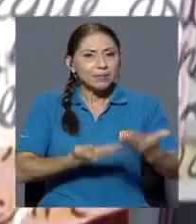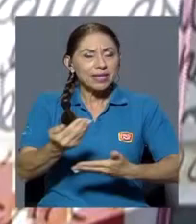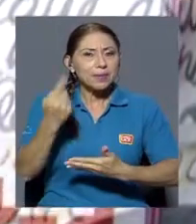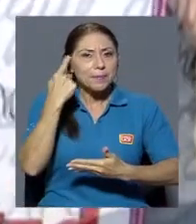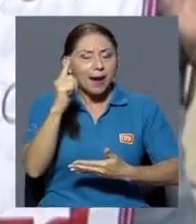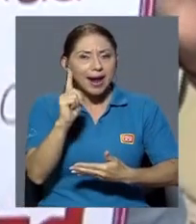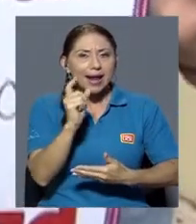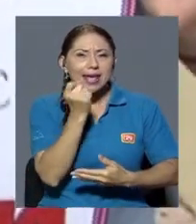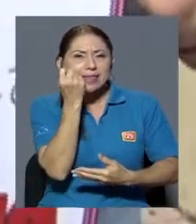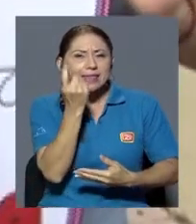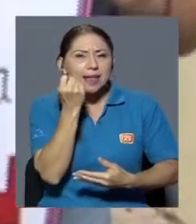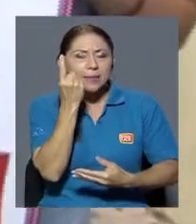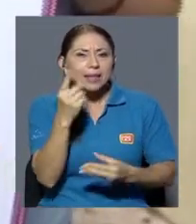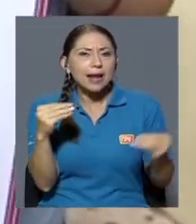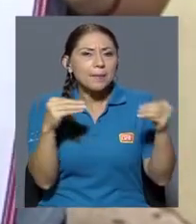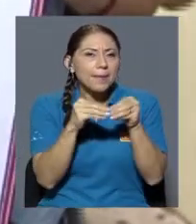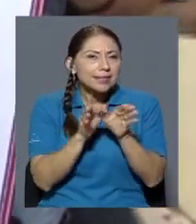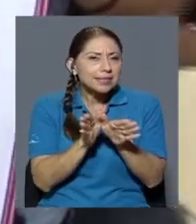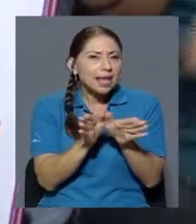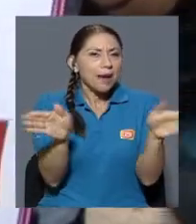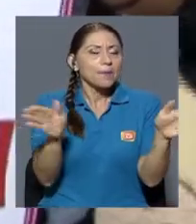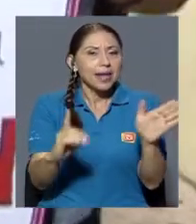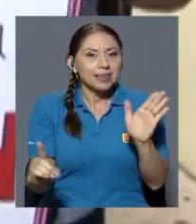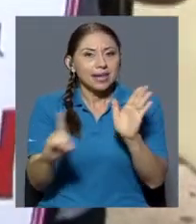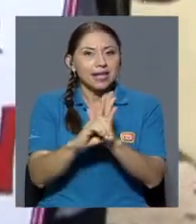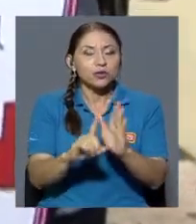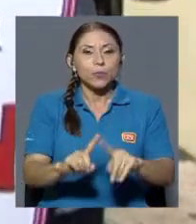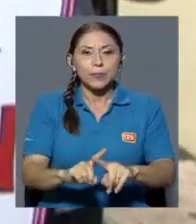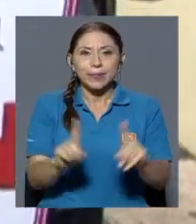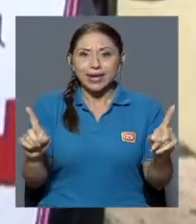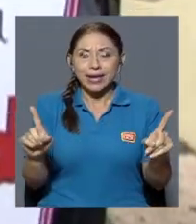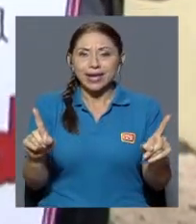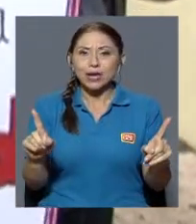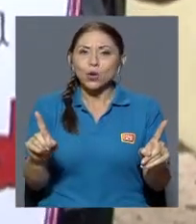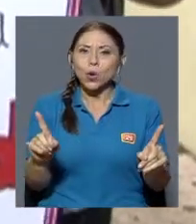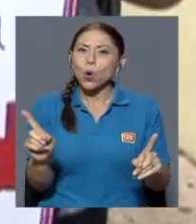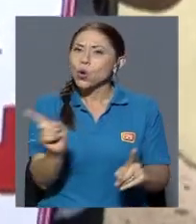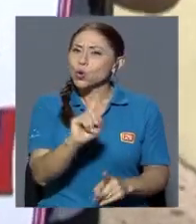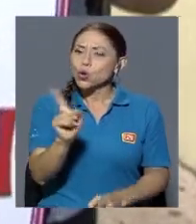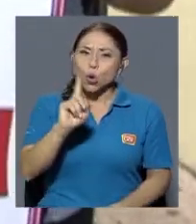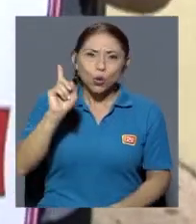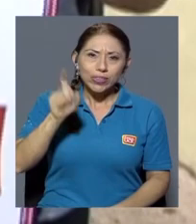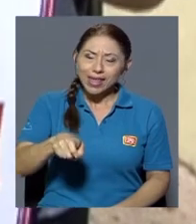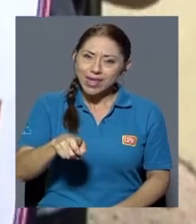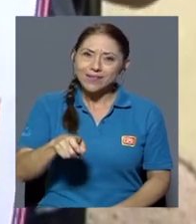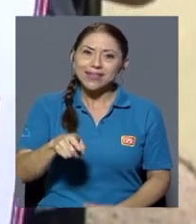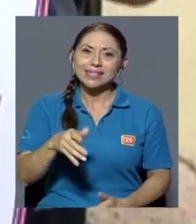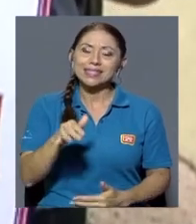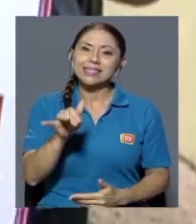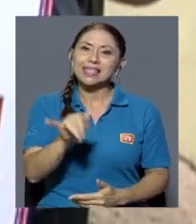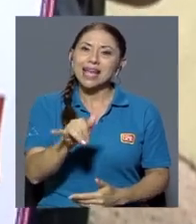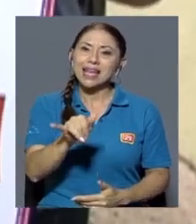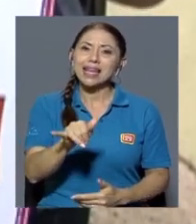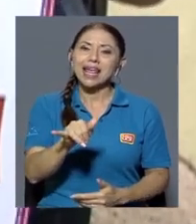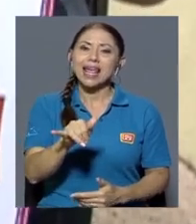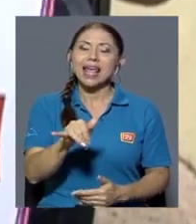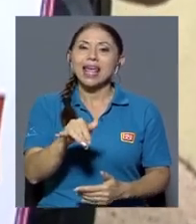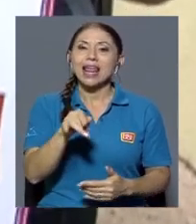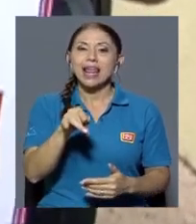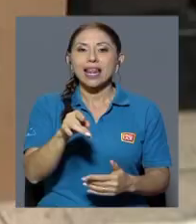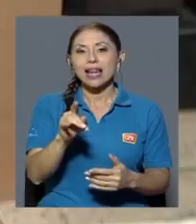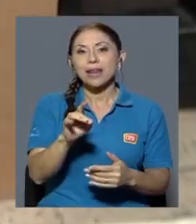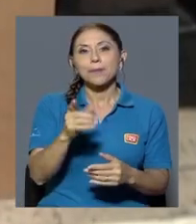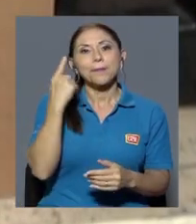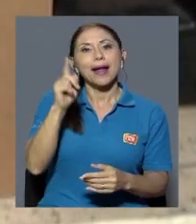interpretar de forma más amplia el derecho pero pero no deben ser el punto del parte aguas que